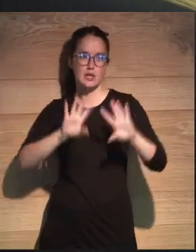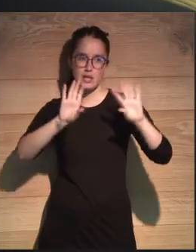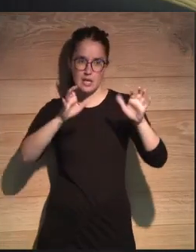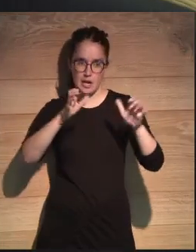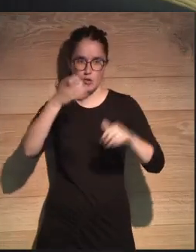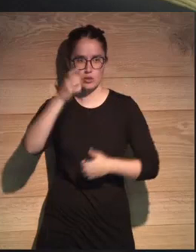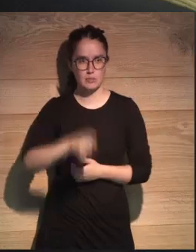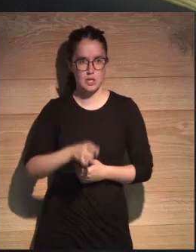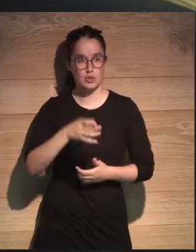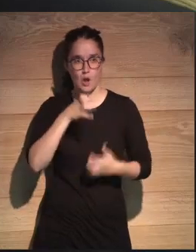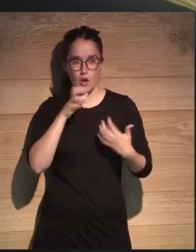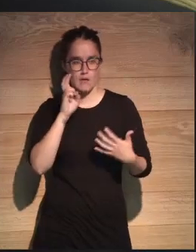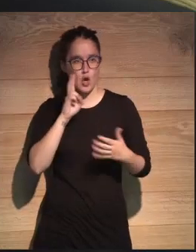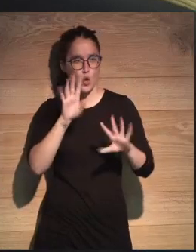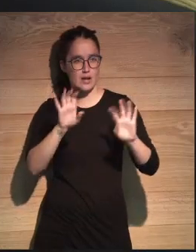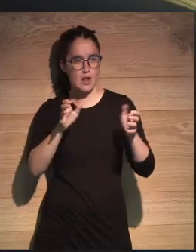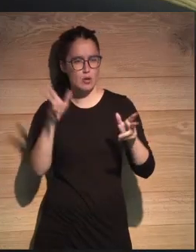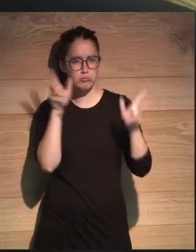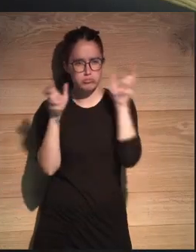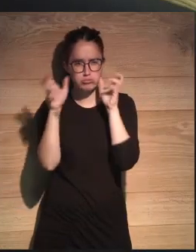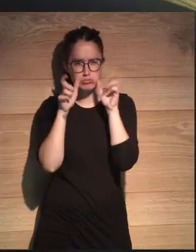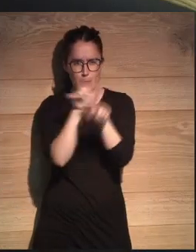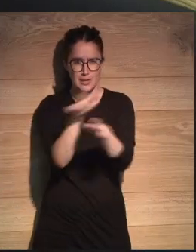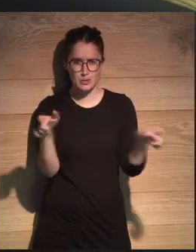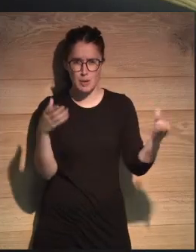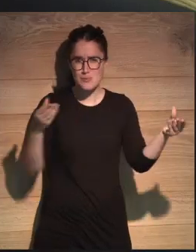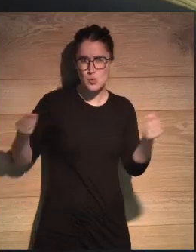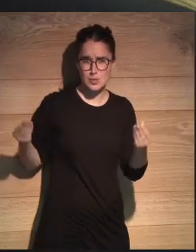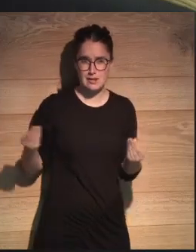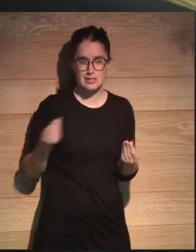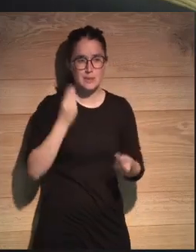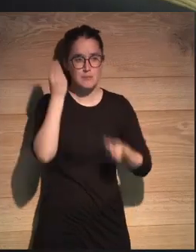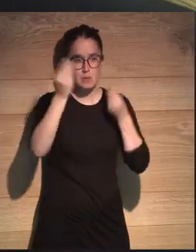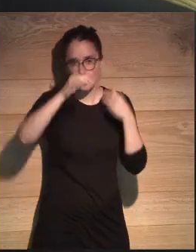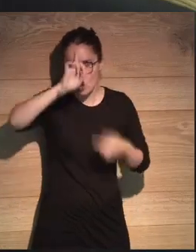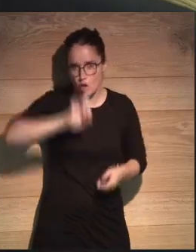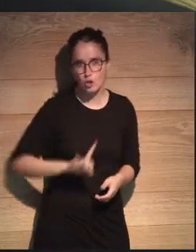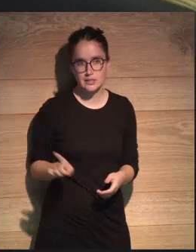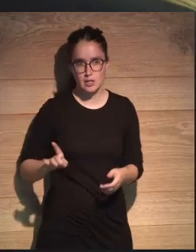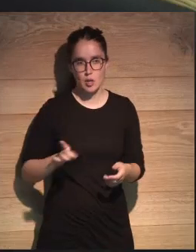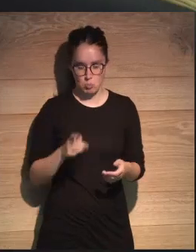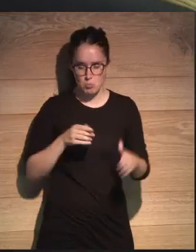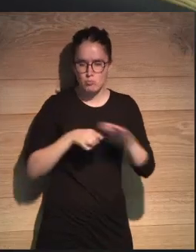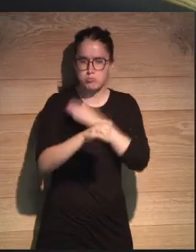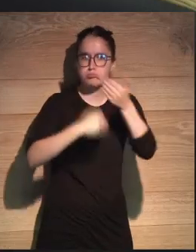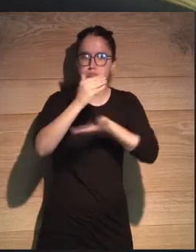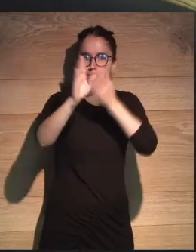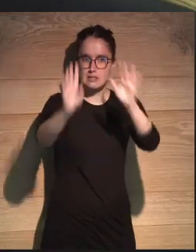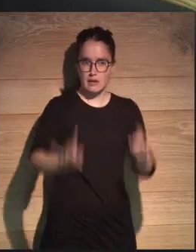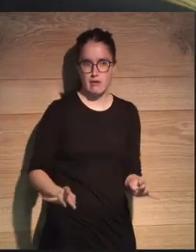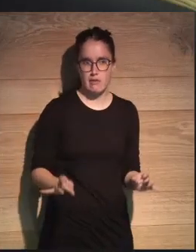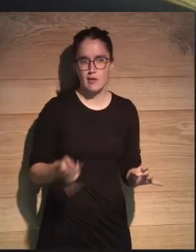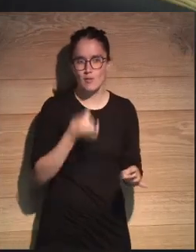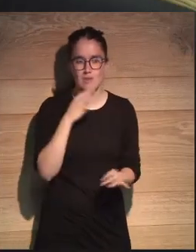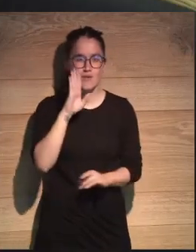radio, porque yo estoy viendo que la radio la escucha muchísima gente. Creo que, no lo sé, se ha progresado y puede que sea, como